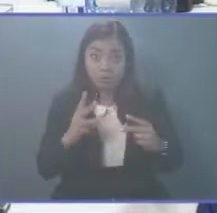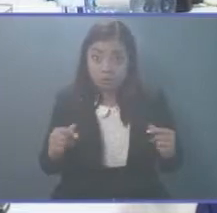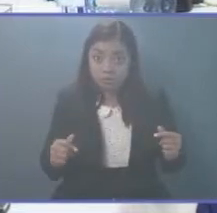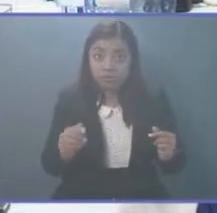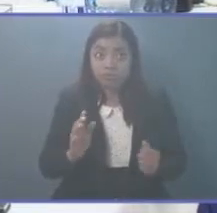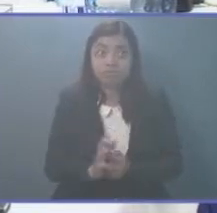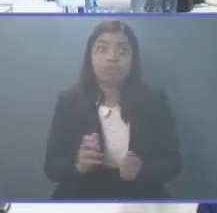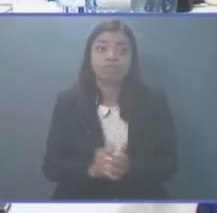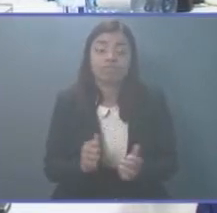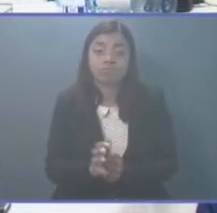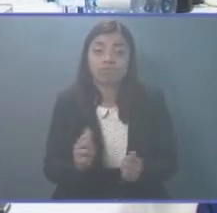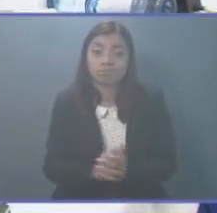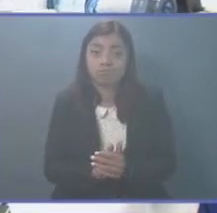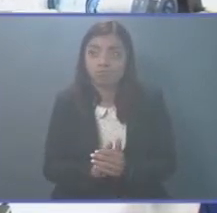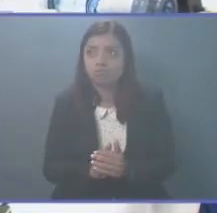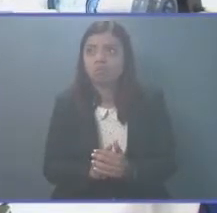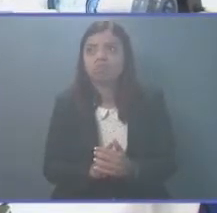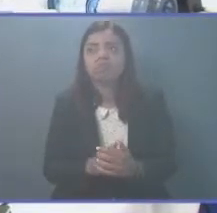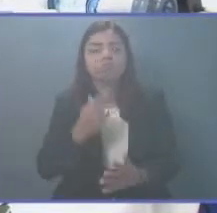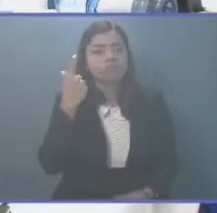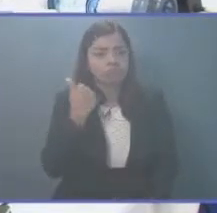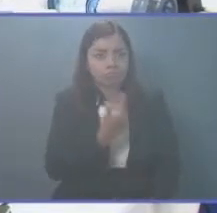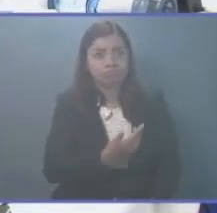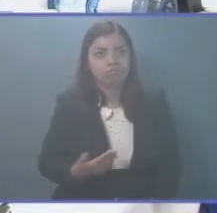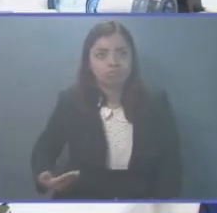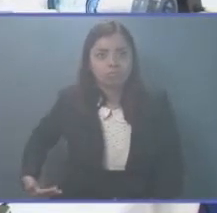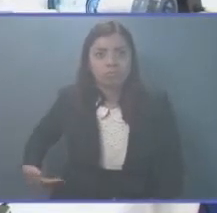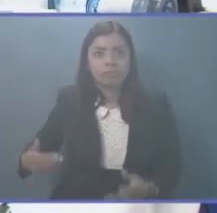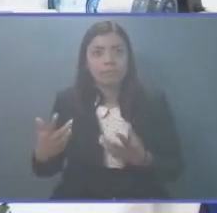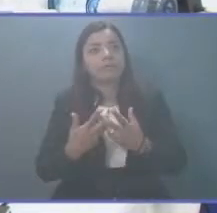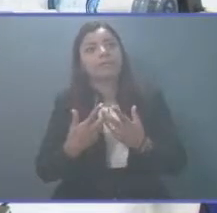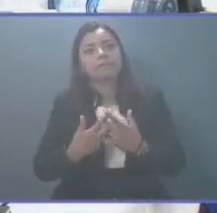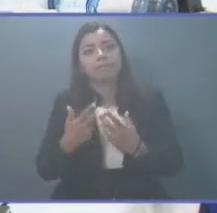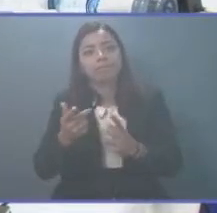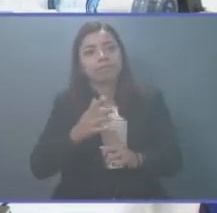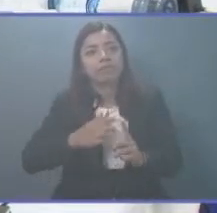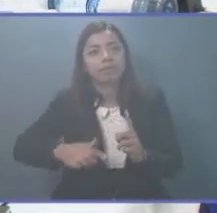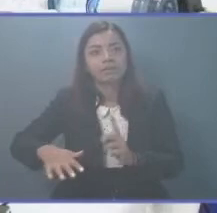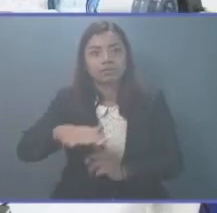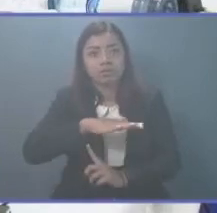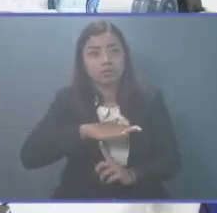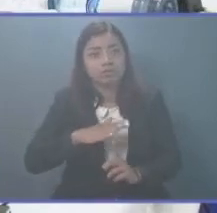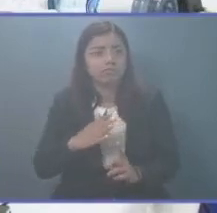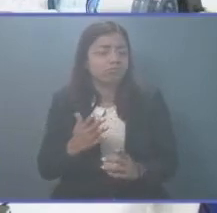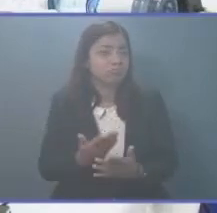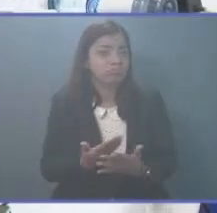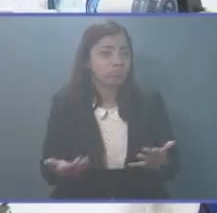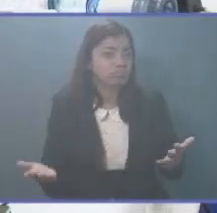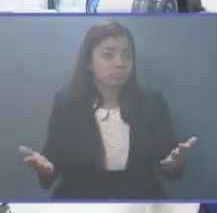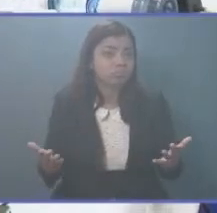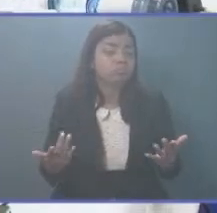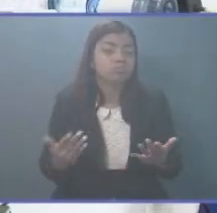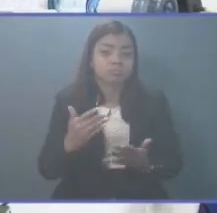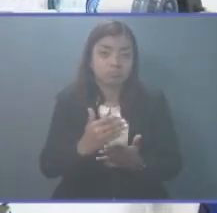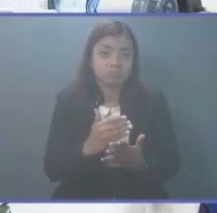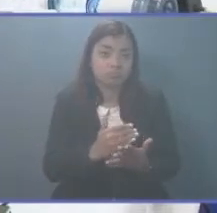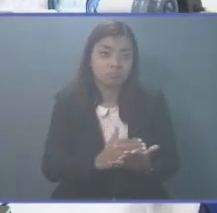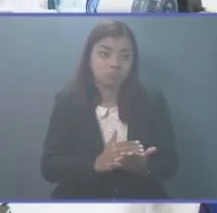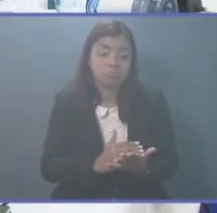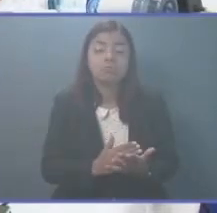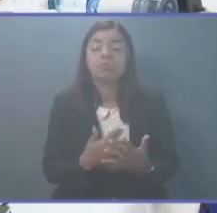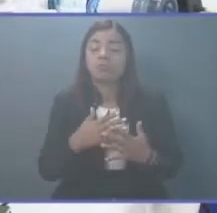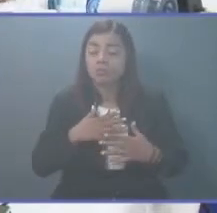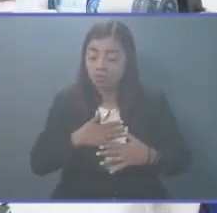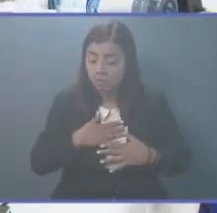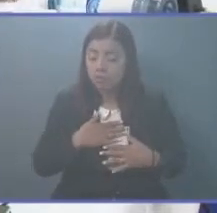su problema. Ya el presidente y los otros compañeros hacían referencia a unas situaciones que ya están establecidas.